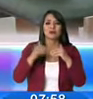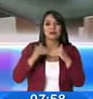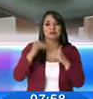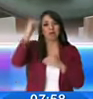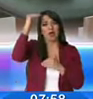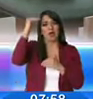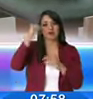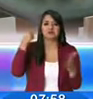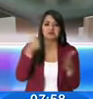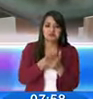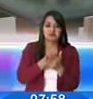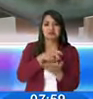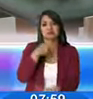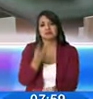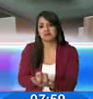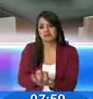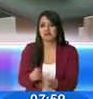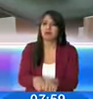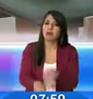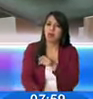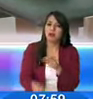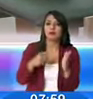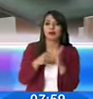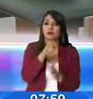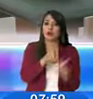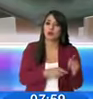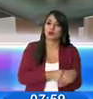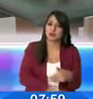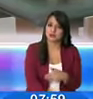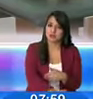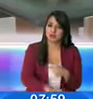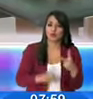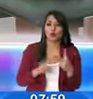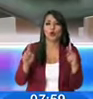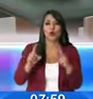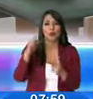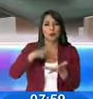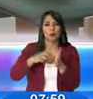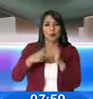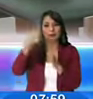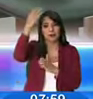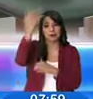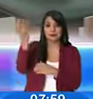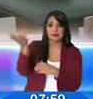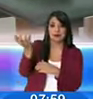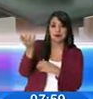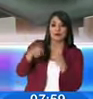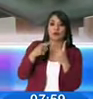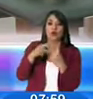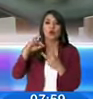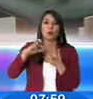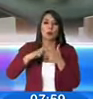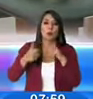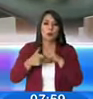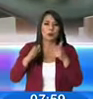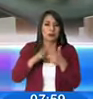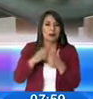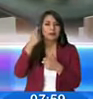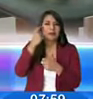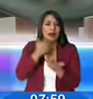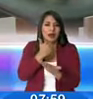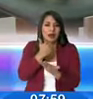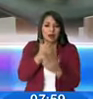son traumáticos, pueden ser de tipo congénito, pueden ser neurológicos, pacientes que han tenido problemas